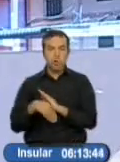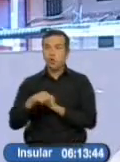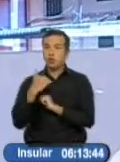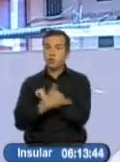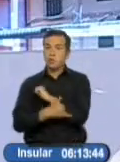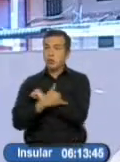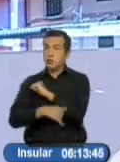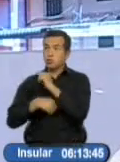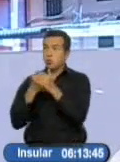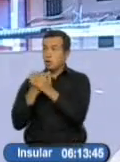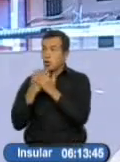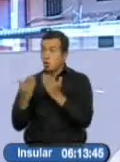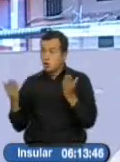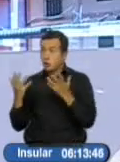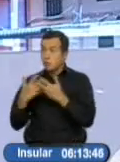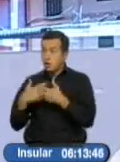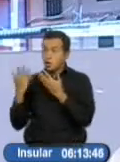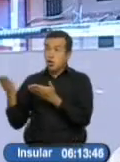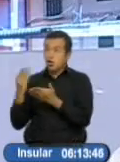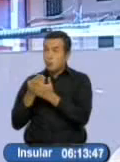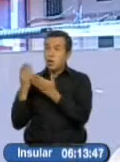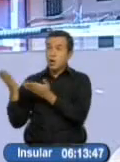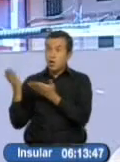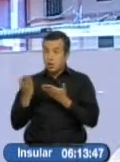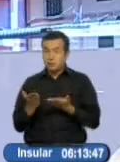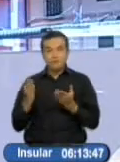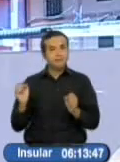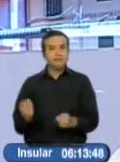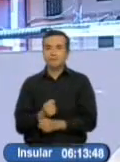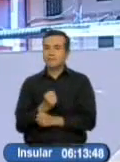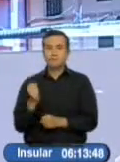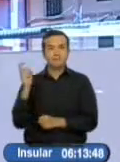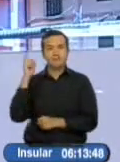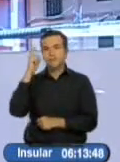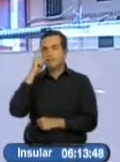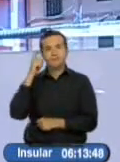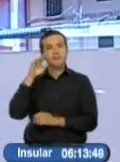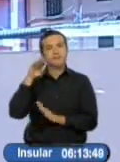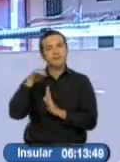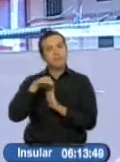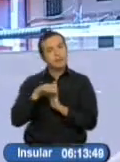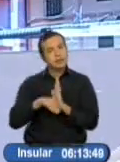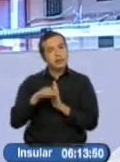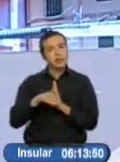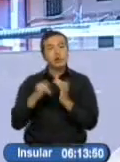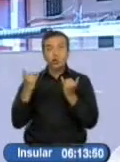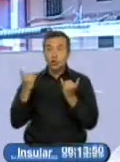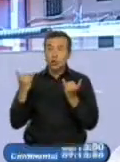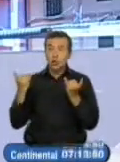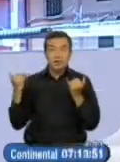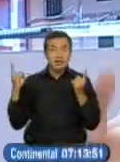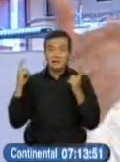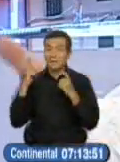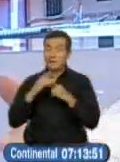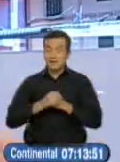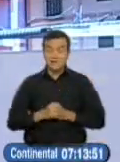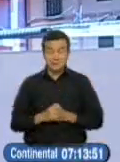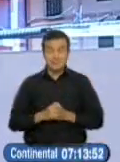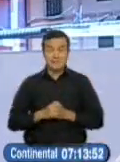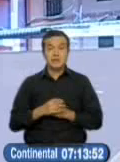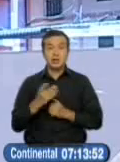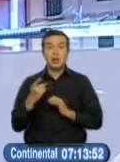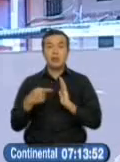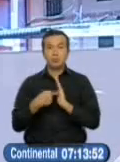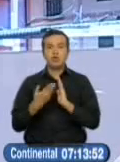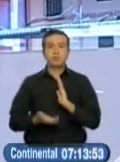importación de maquinaria y de equipos de vanguardia. Lastimosamente, las condiciones no lo permiten. Incluso nos subieron